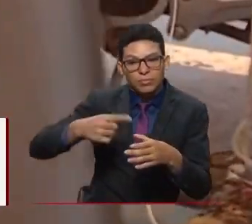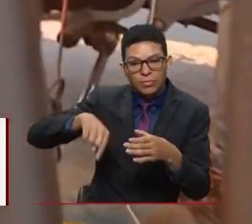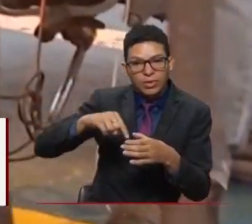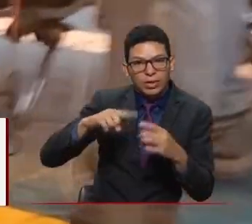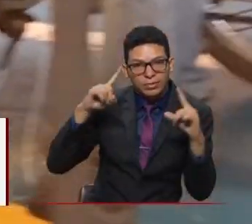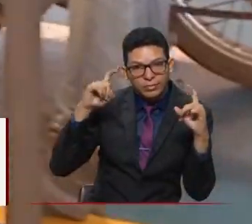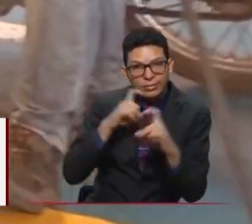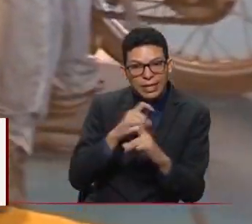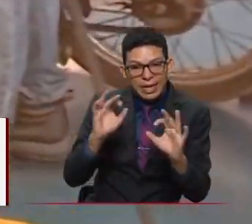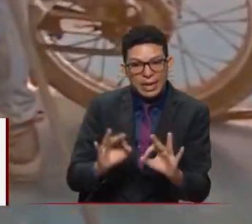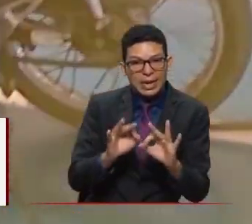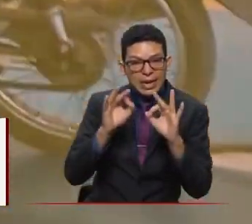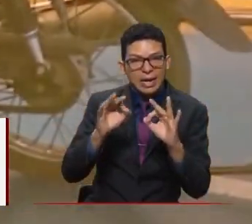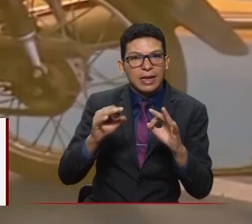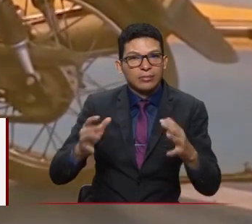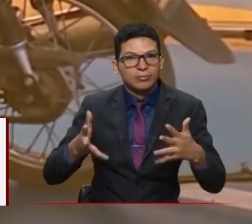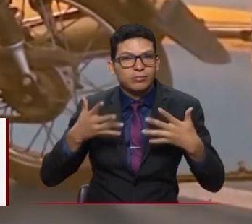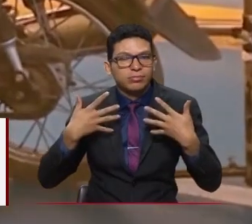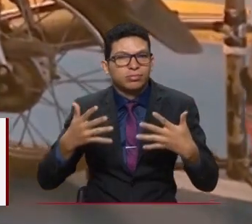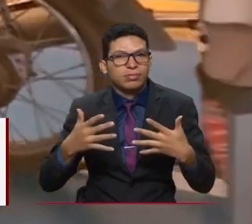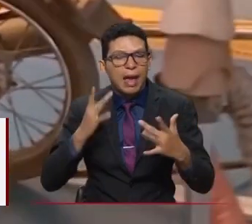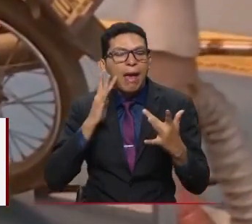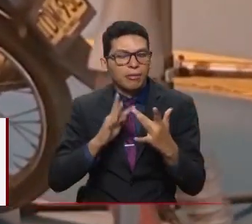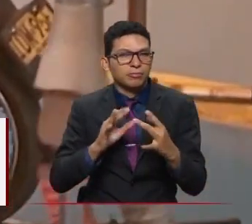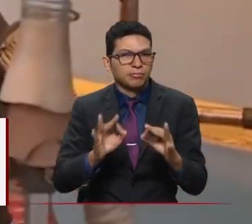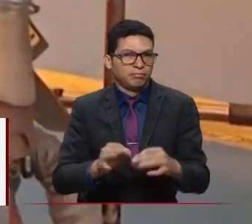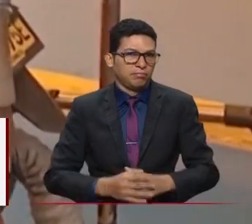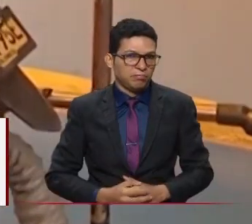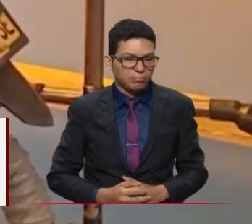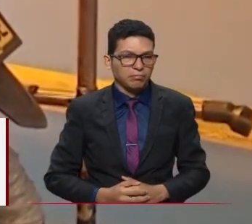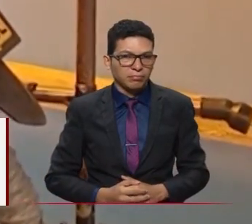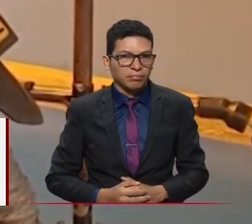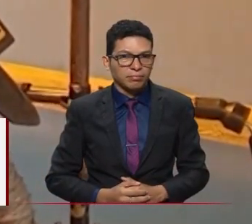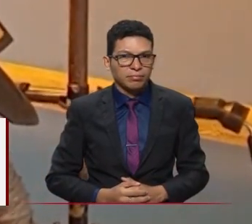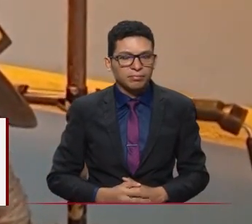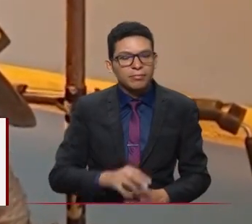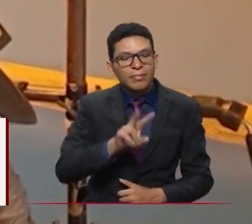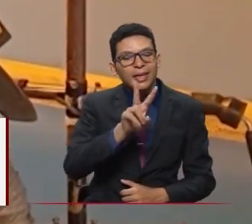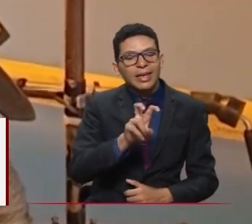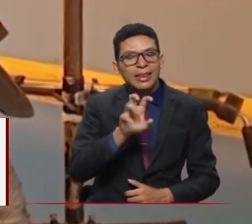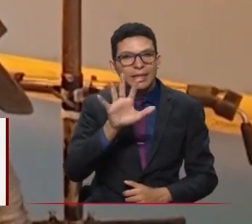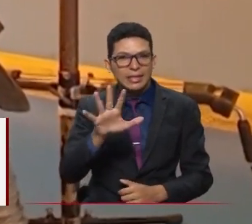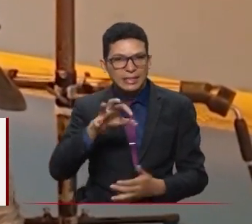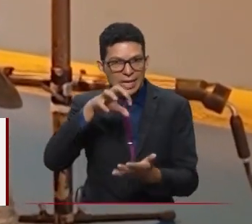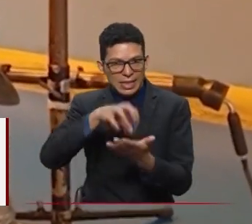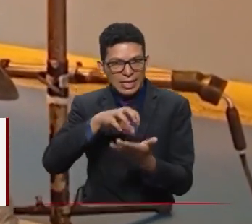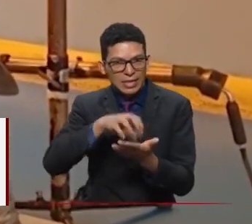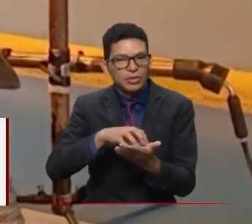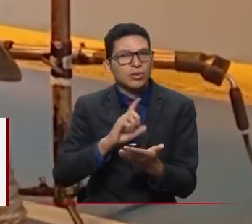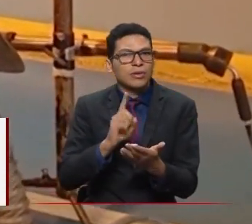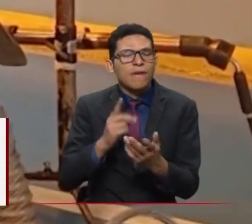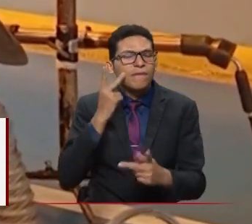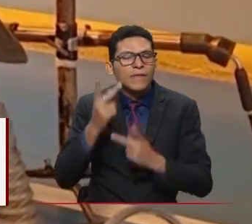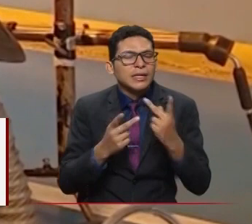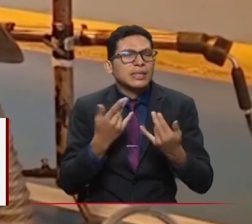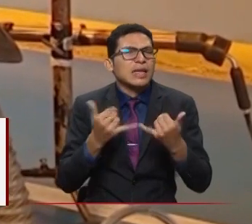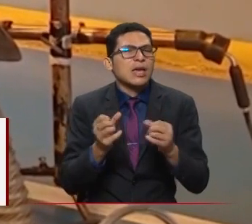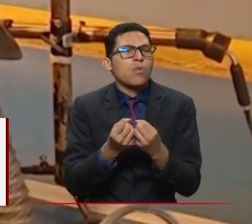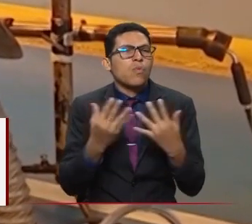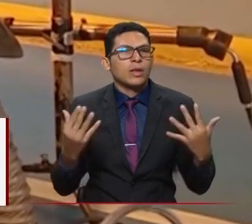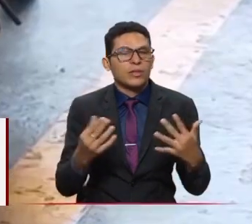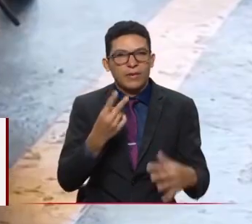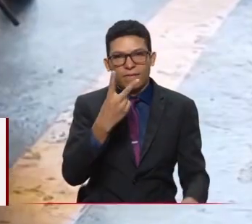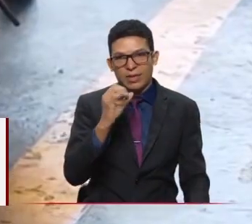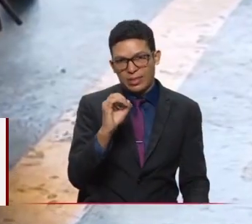análisis de calidad del aire se hagan conforme debe ser. Ustedes, de los 75 centros de diagnóstico automotor, han visitado ya